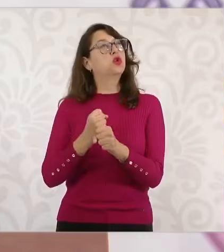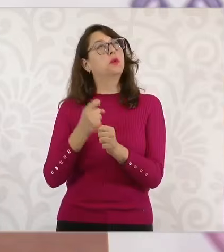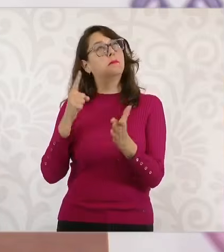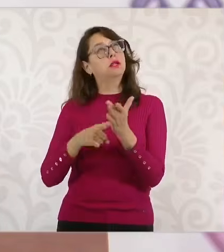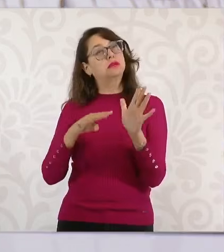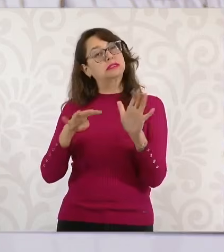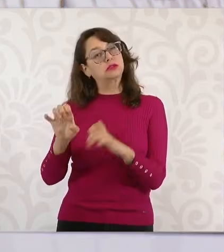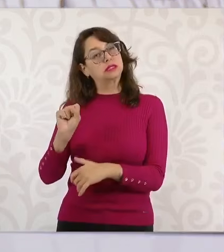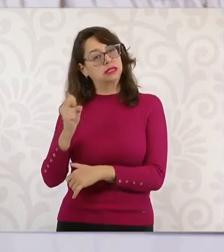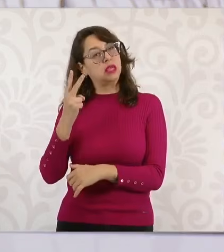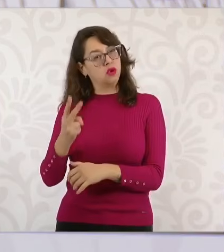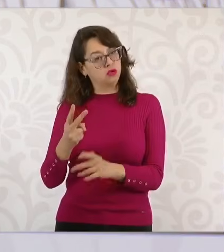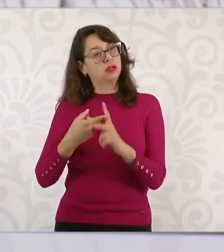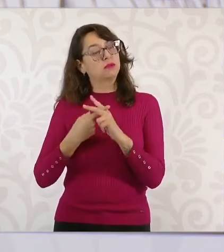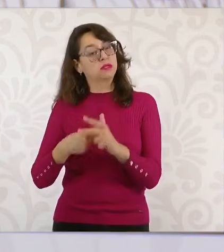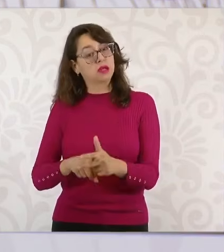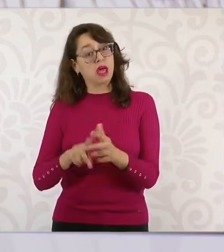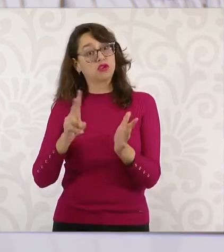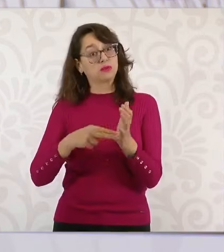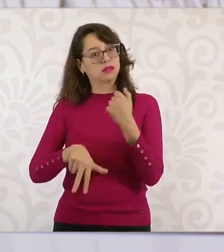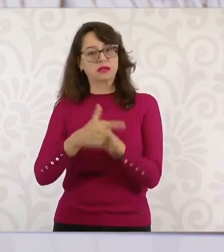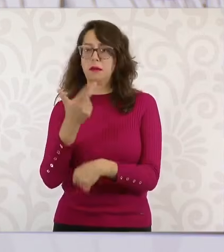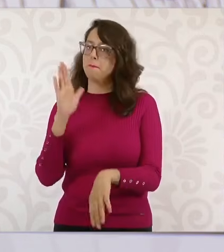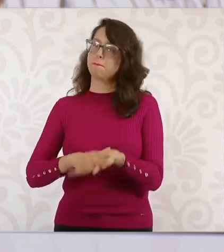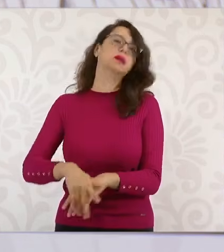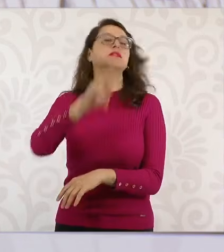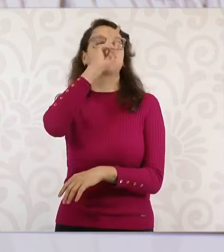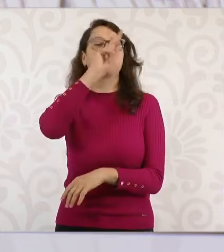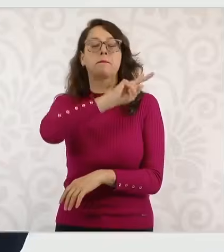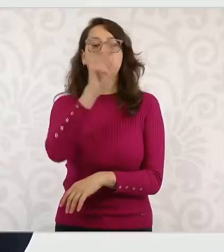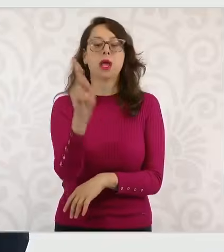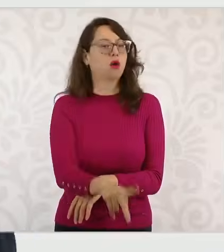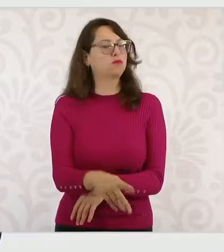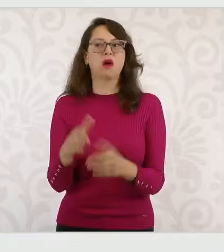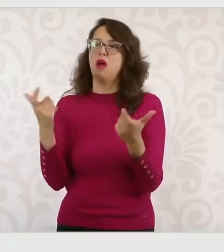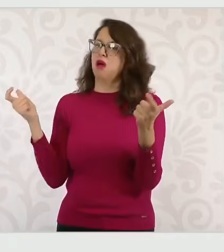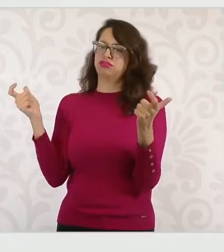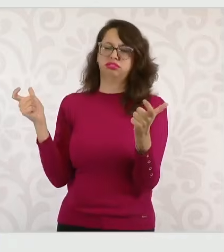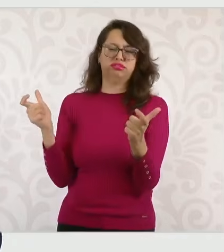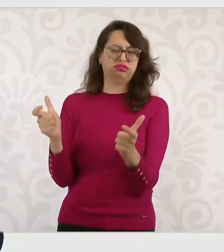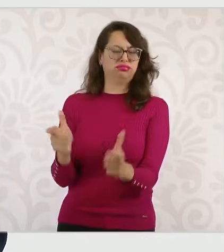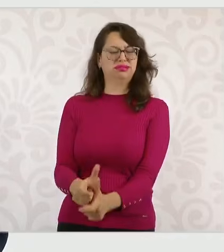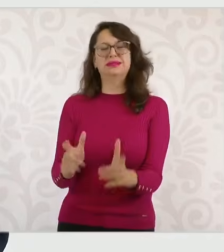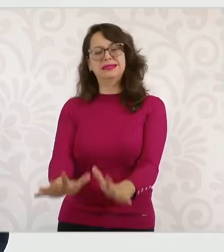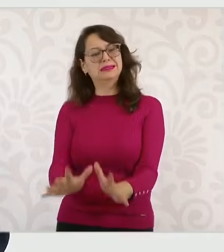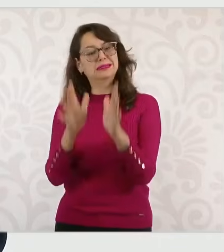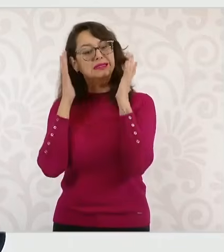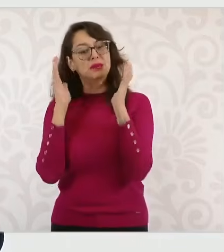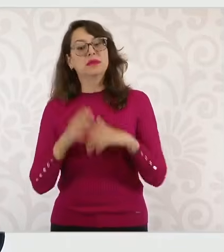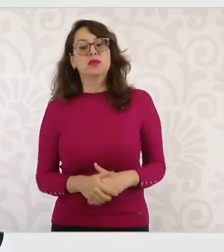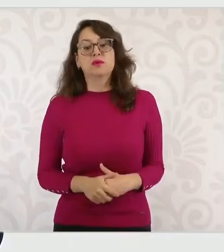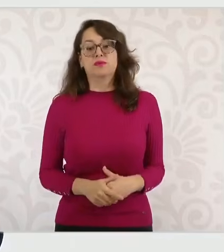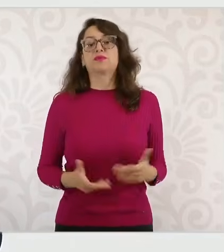2013. Para hacer las reformas de 2013, Peña Nieto y pues entonces el